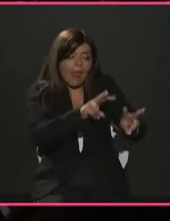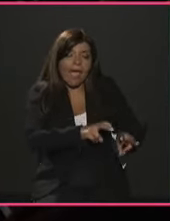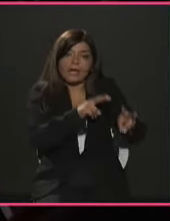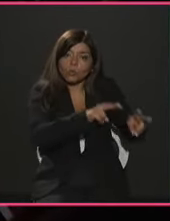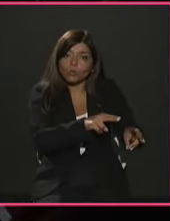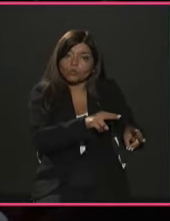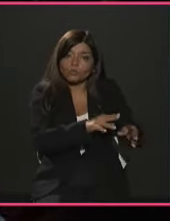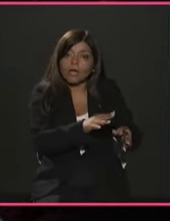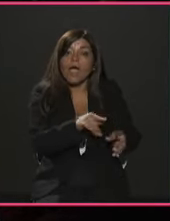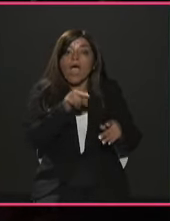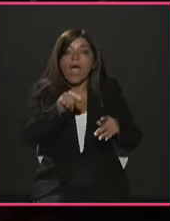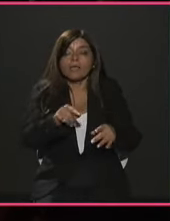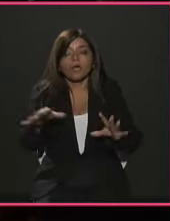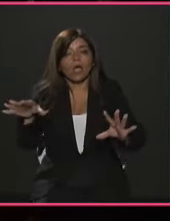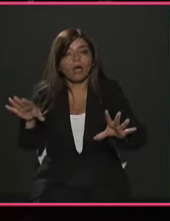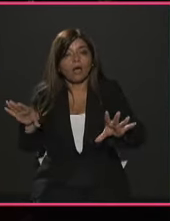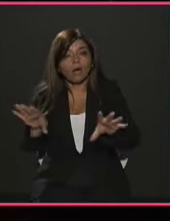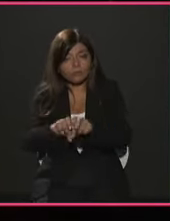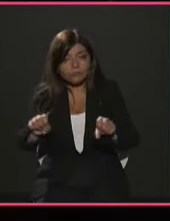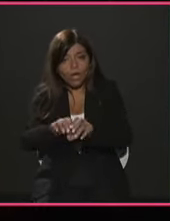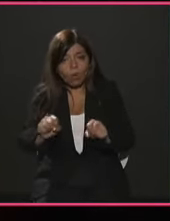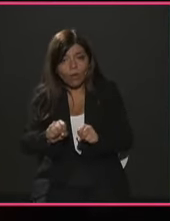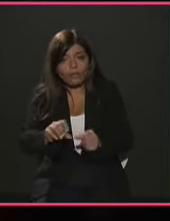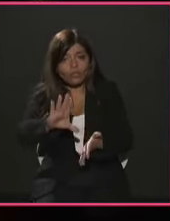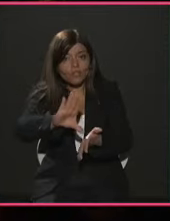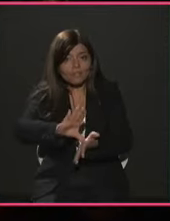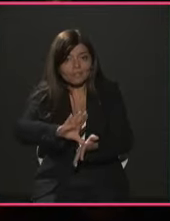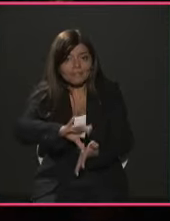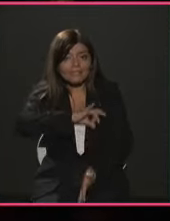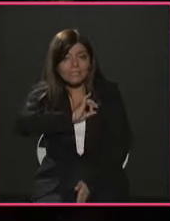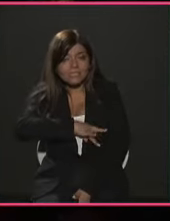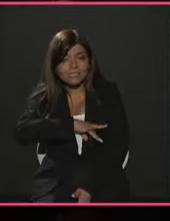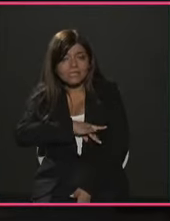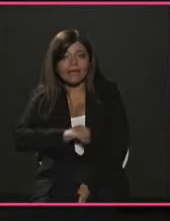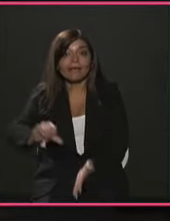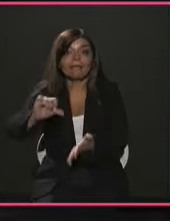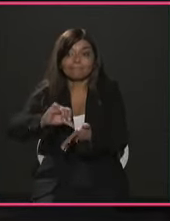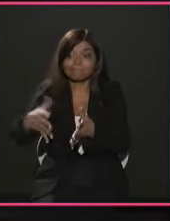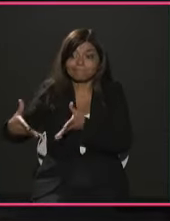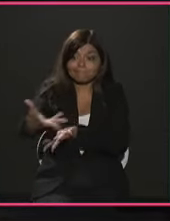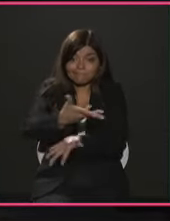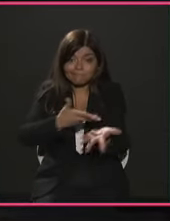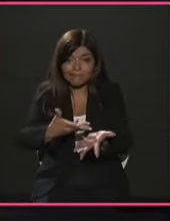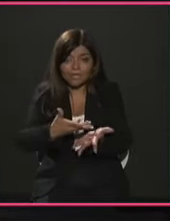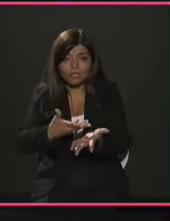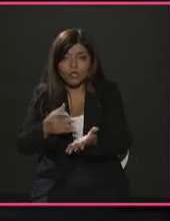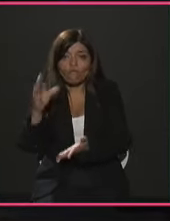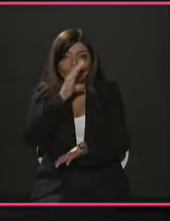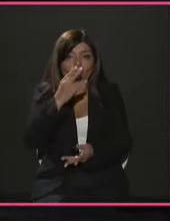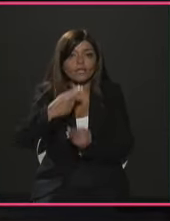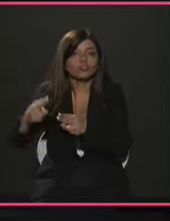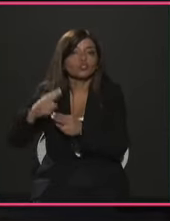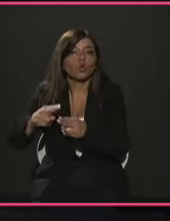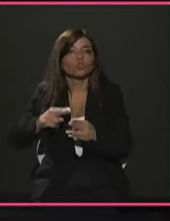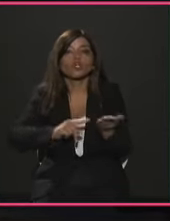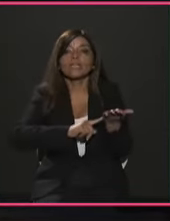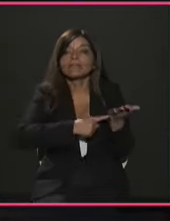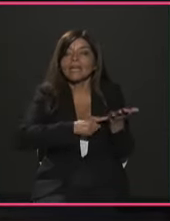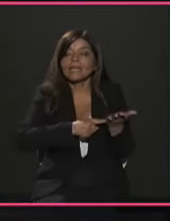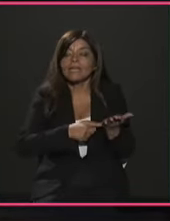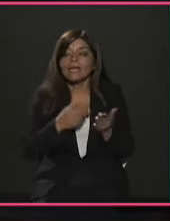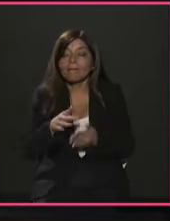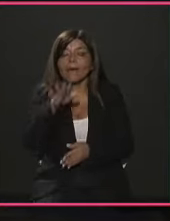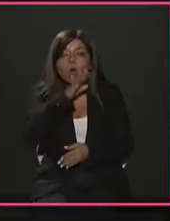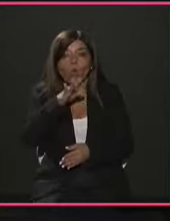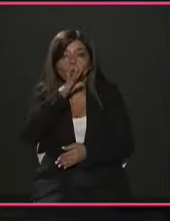es una organización de chile que el centro global de metano que está buscando nuevas soluciones técnicas para poder